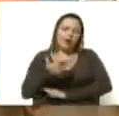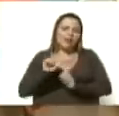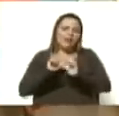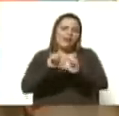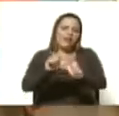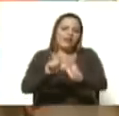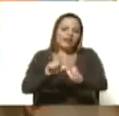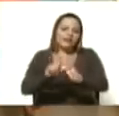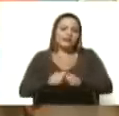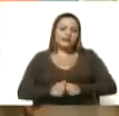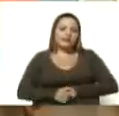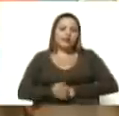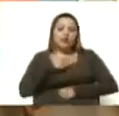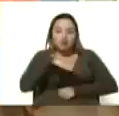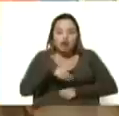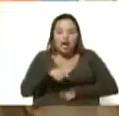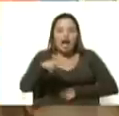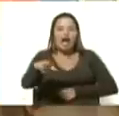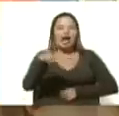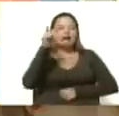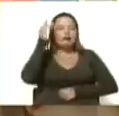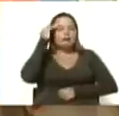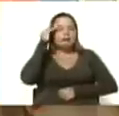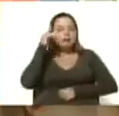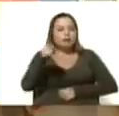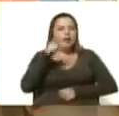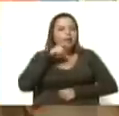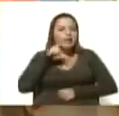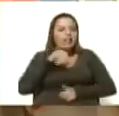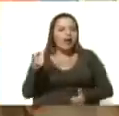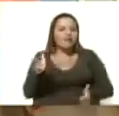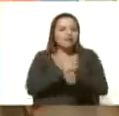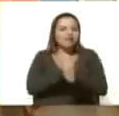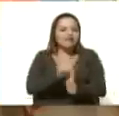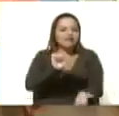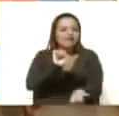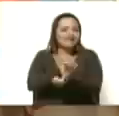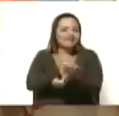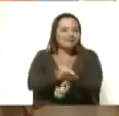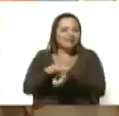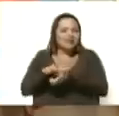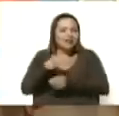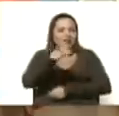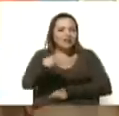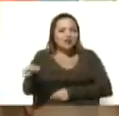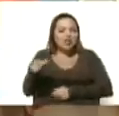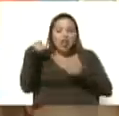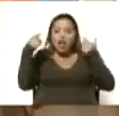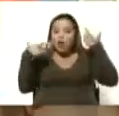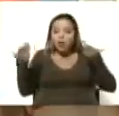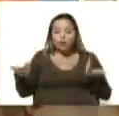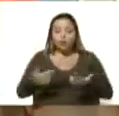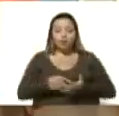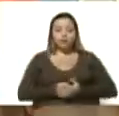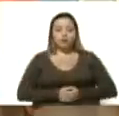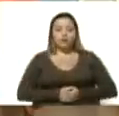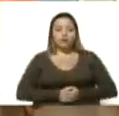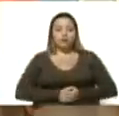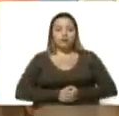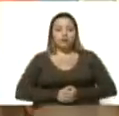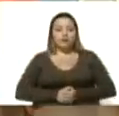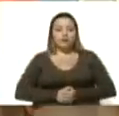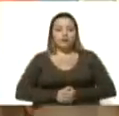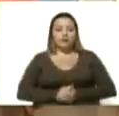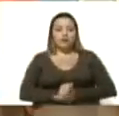a tiempo inclusive que estos, vamos a decir así, psicópatas, que tuvieron